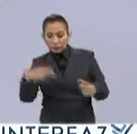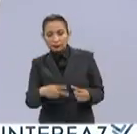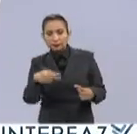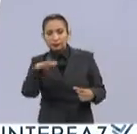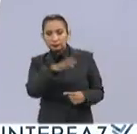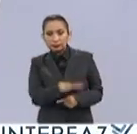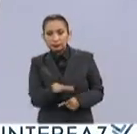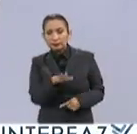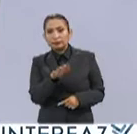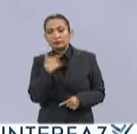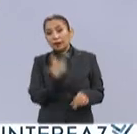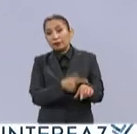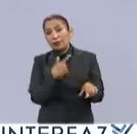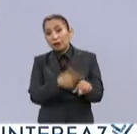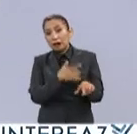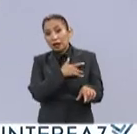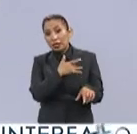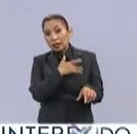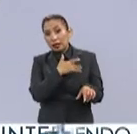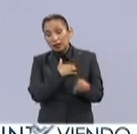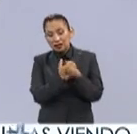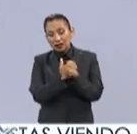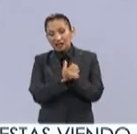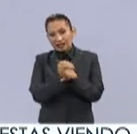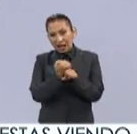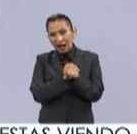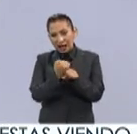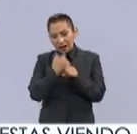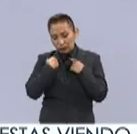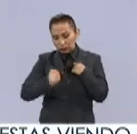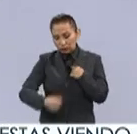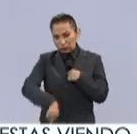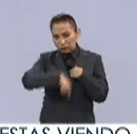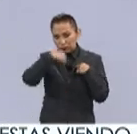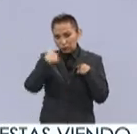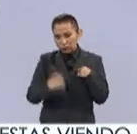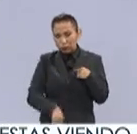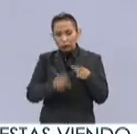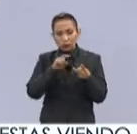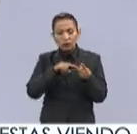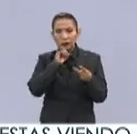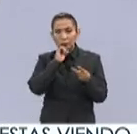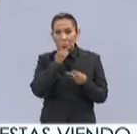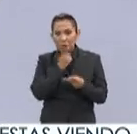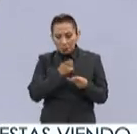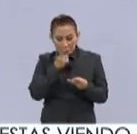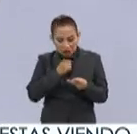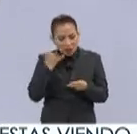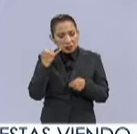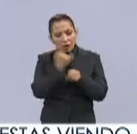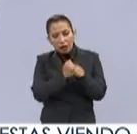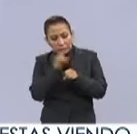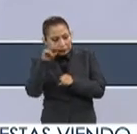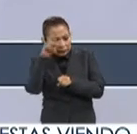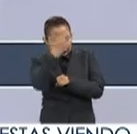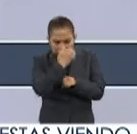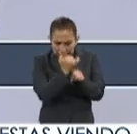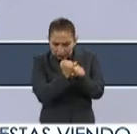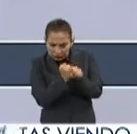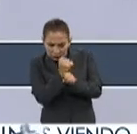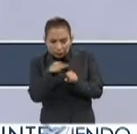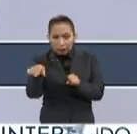punto de vista de las enfermedades cardiovasculares, un tanto la diabetes, también las enfermedades